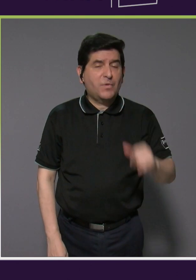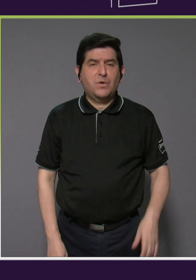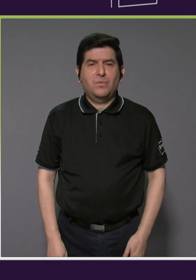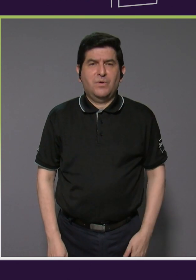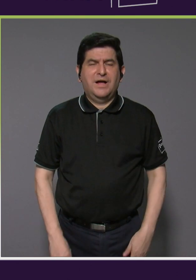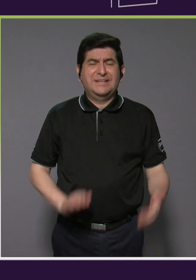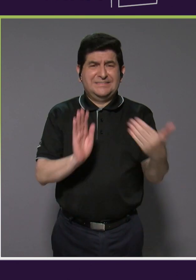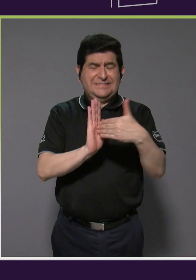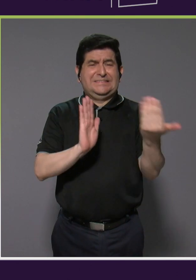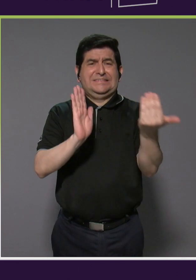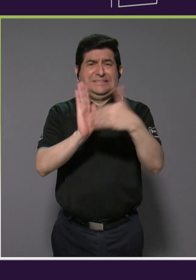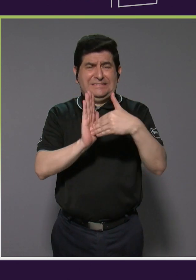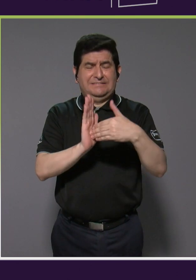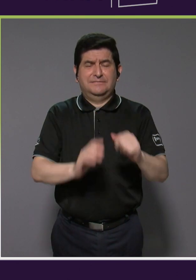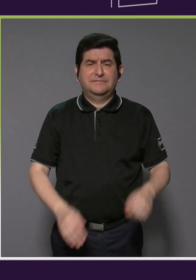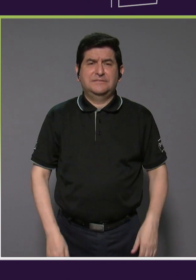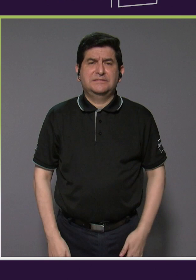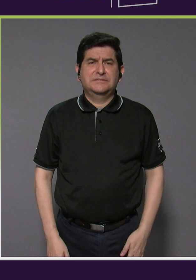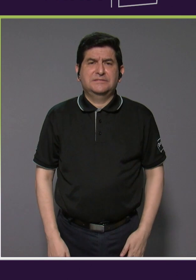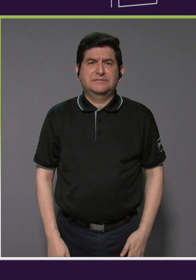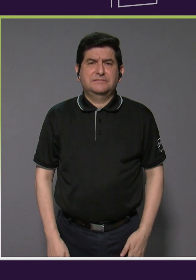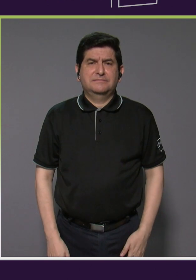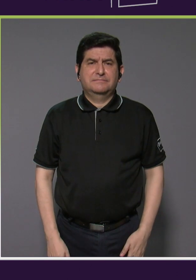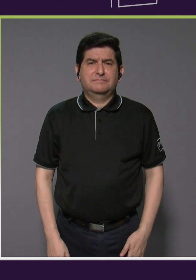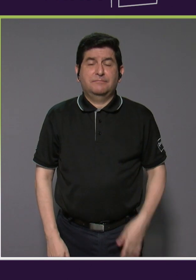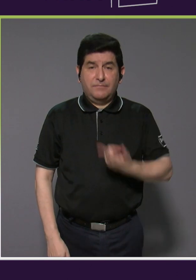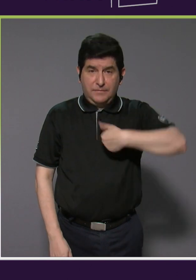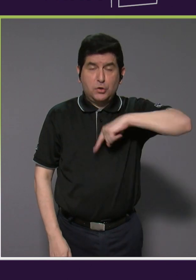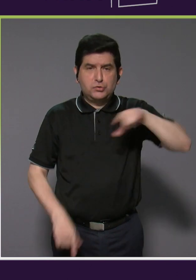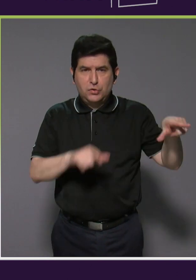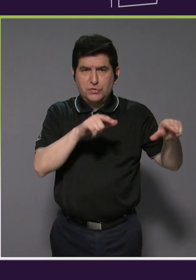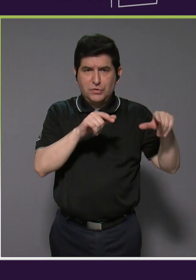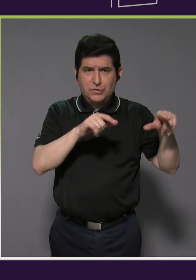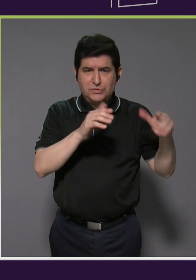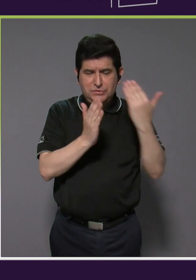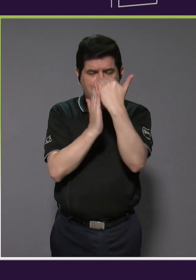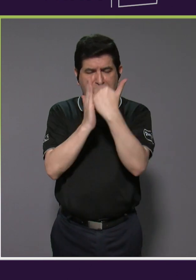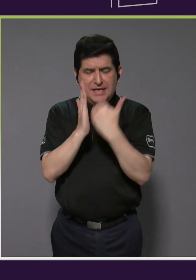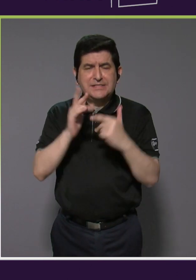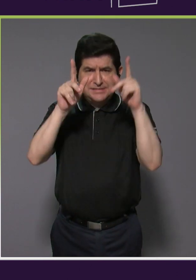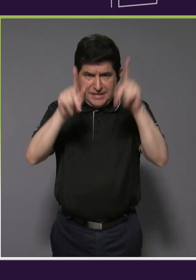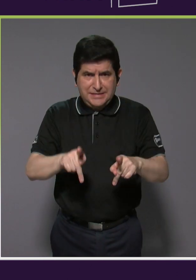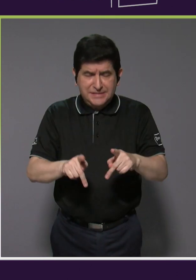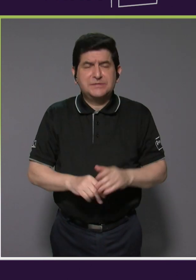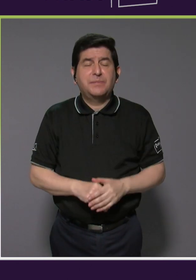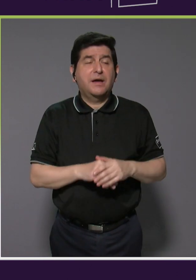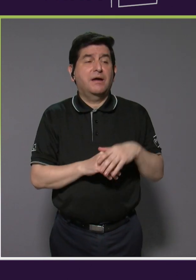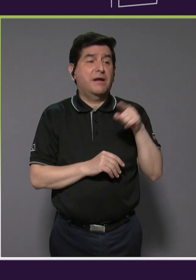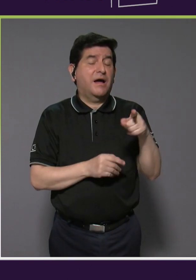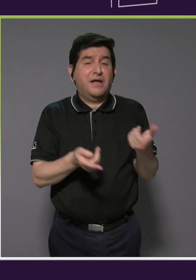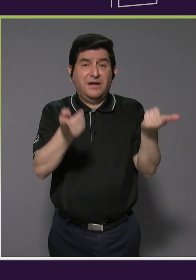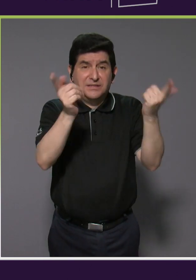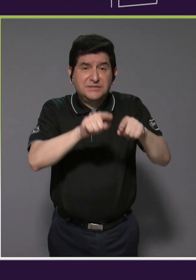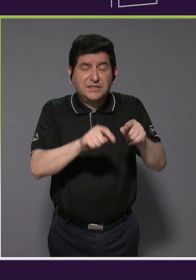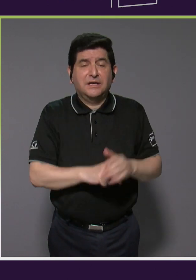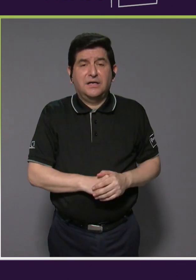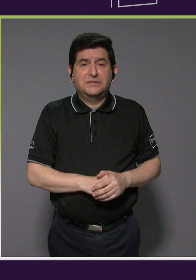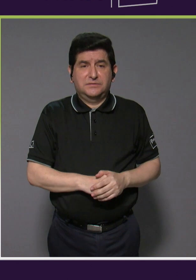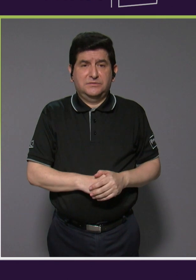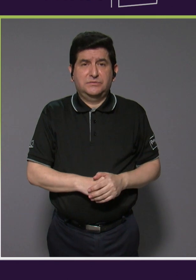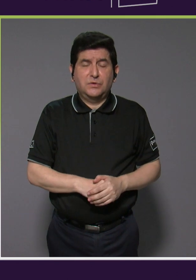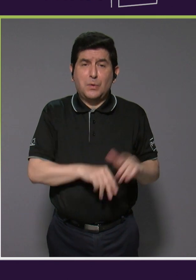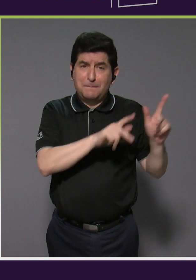va a afectar eso. Entonces tenemos listas de espera de personas que están